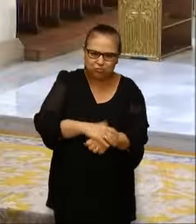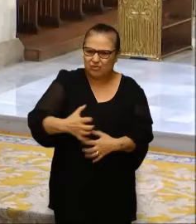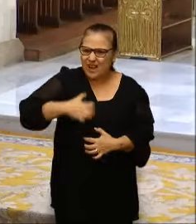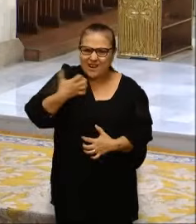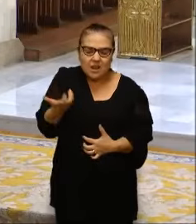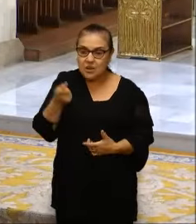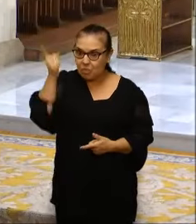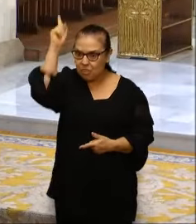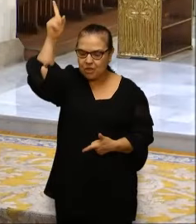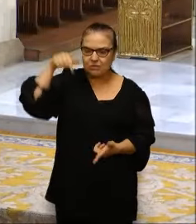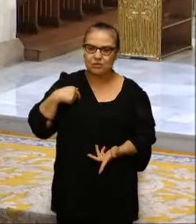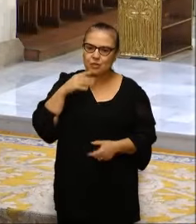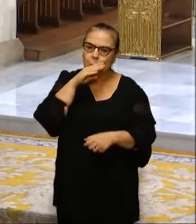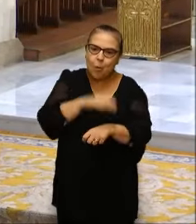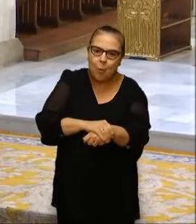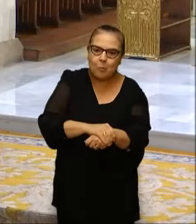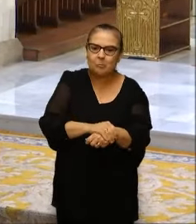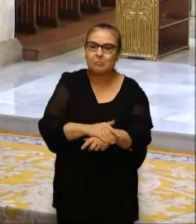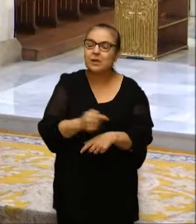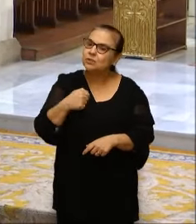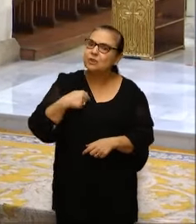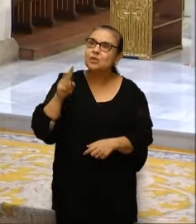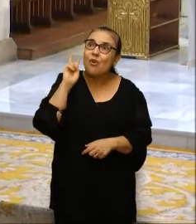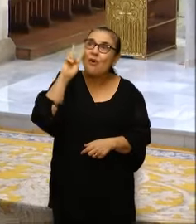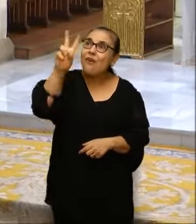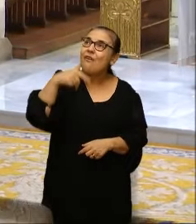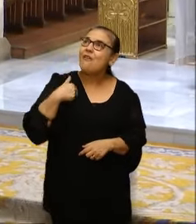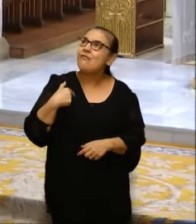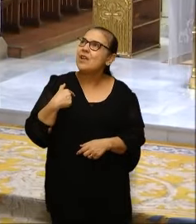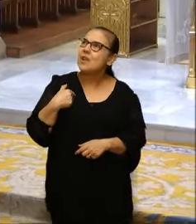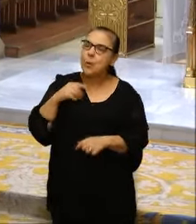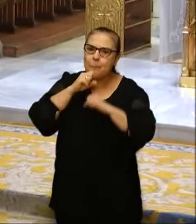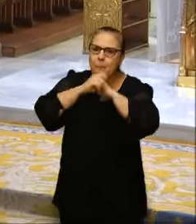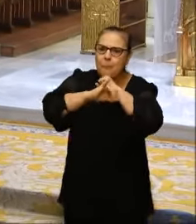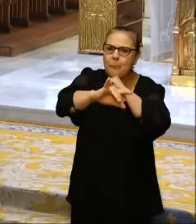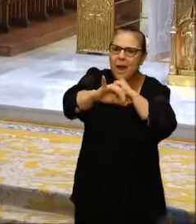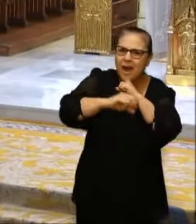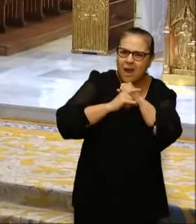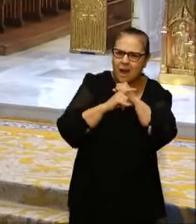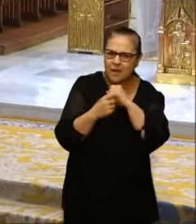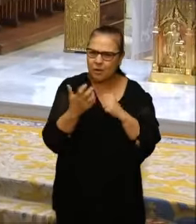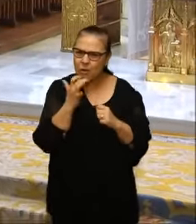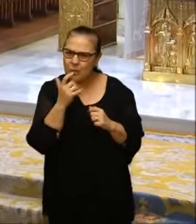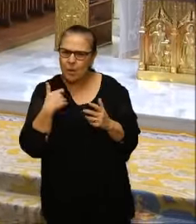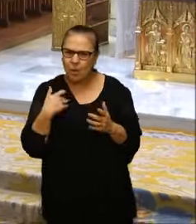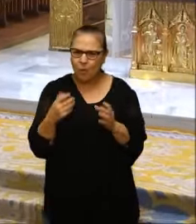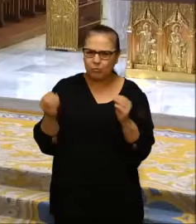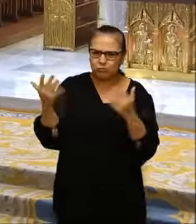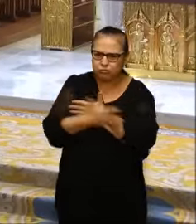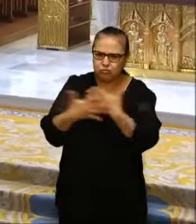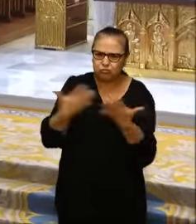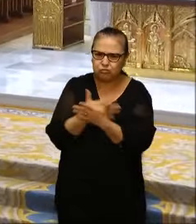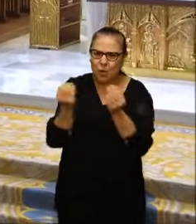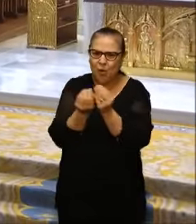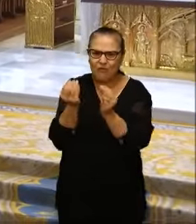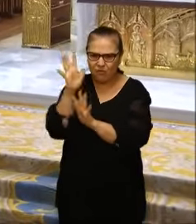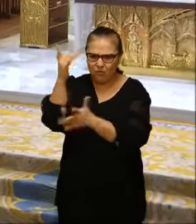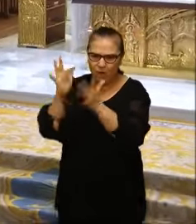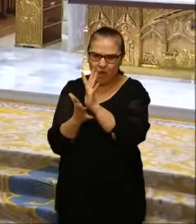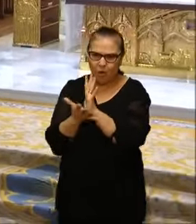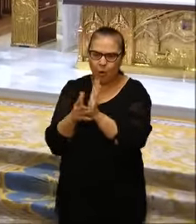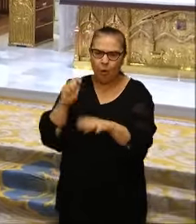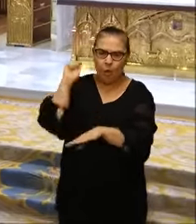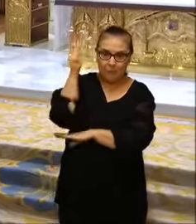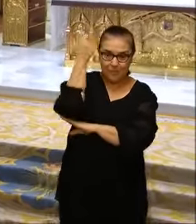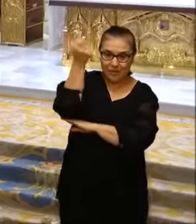de Dios. Vi una especie de mar de vidrio mezclado con fuego, los vencedores de la bestia, de